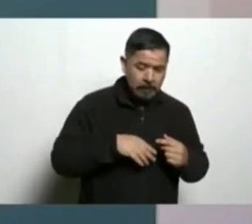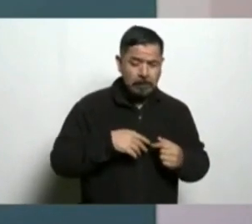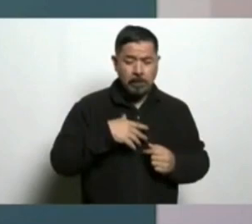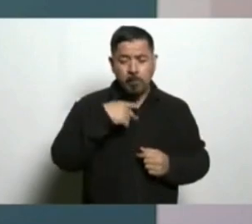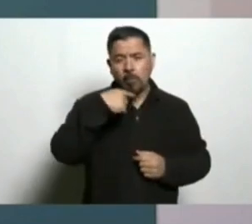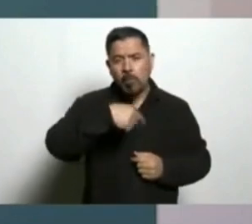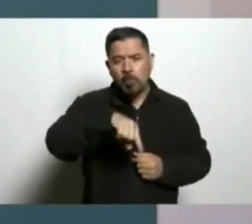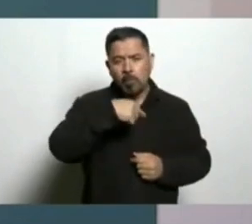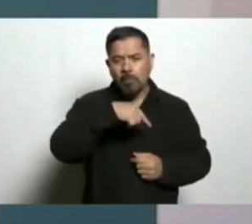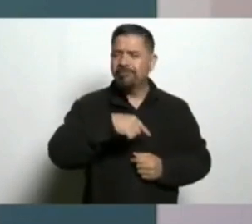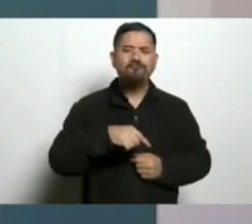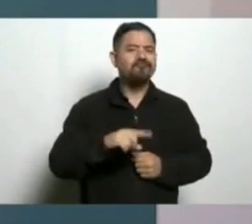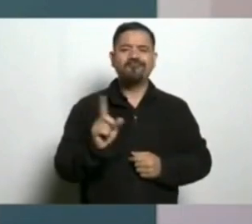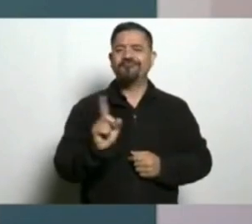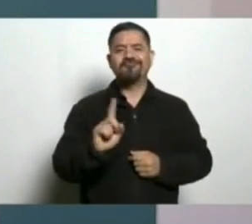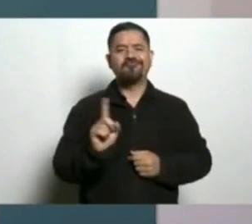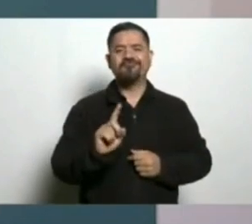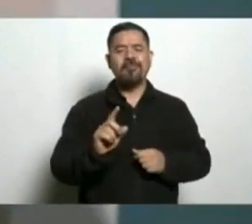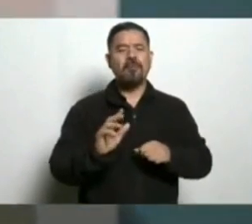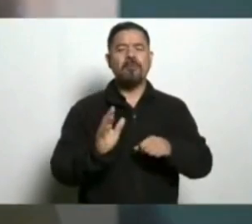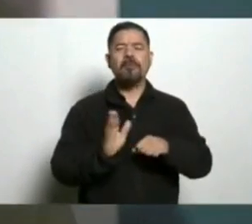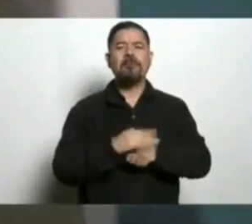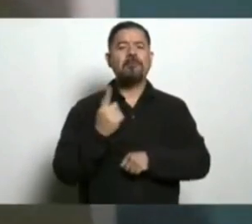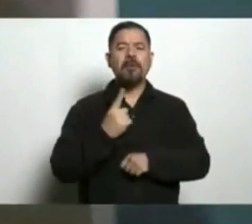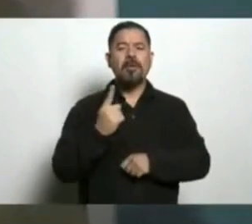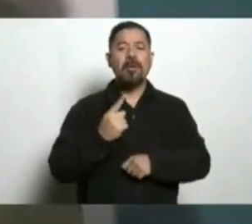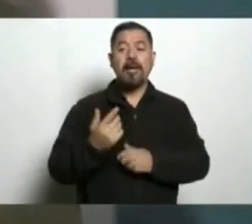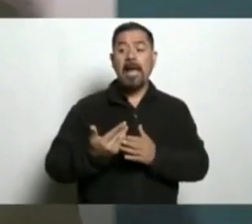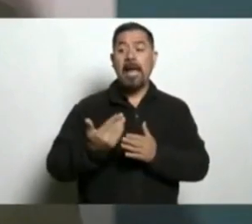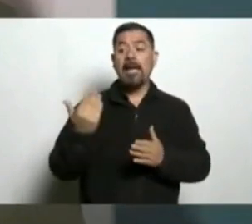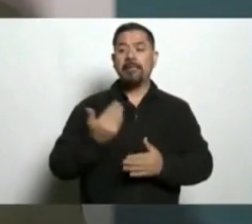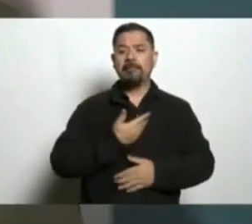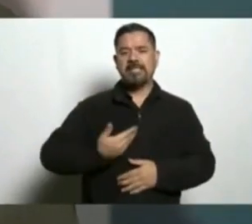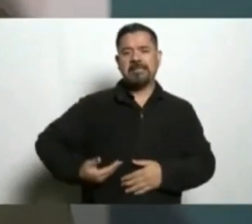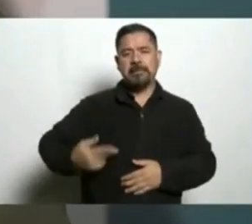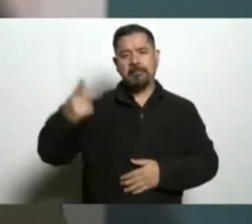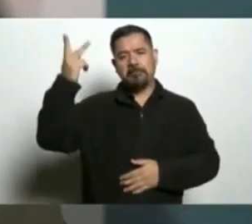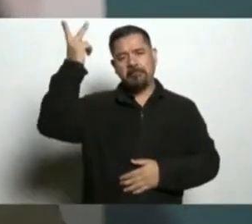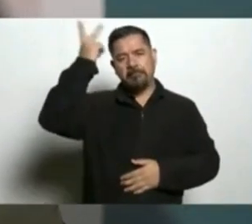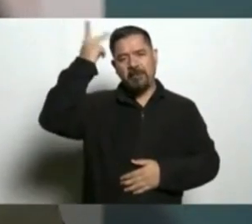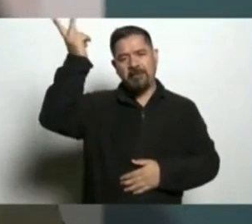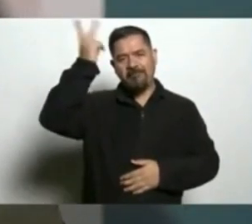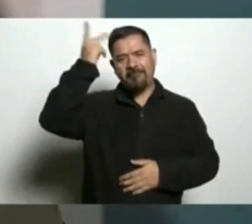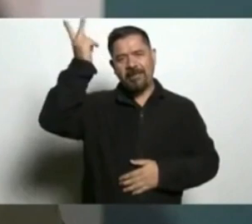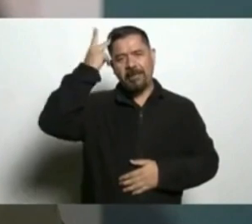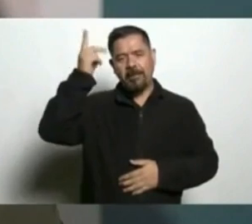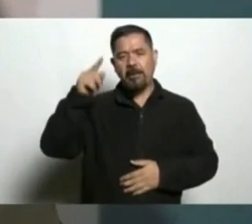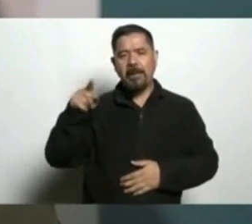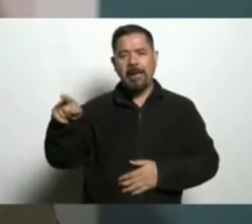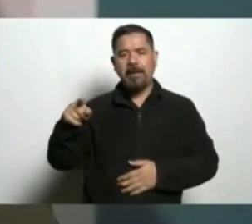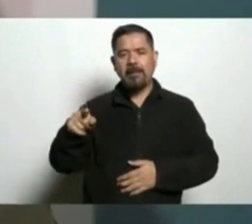porque en el porfiriato no había libertades,